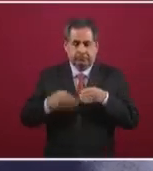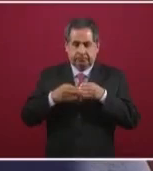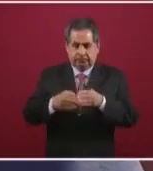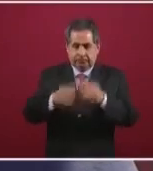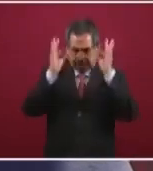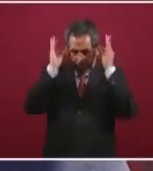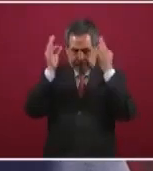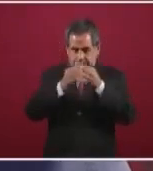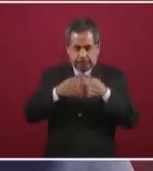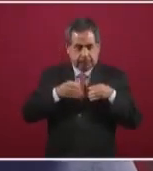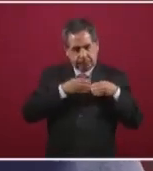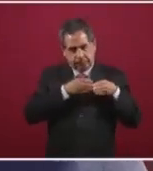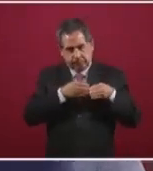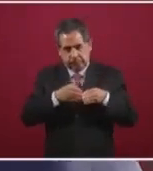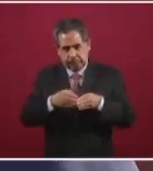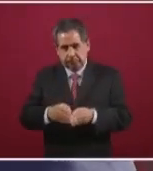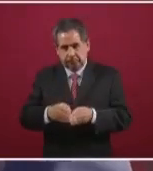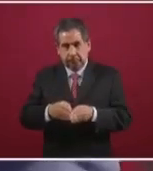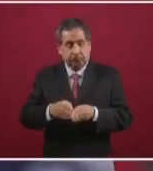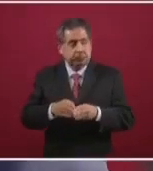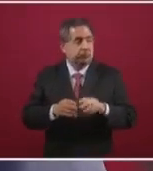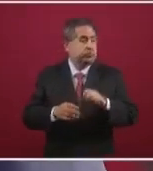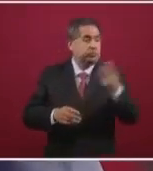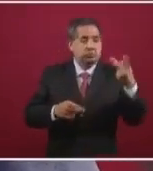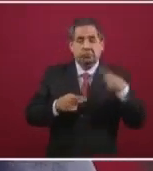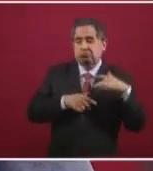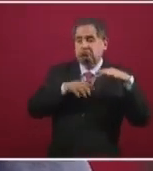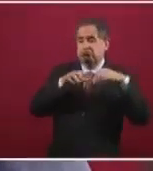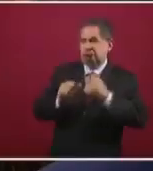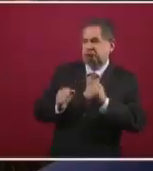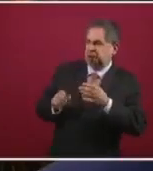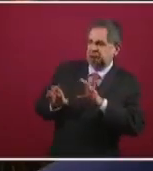aduanas está tomado,